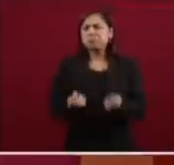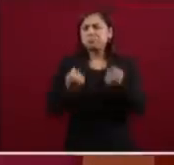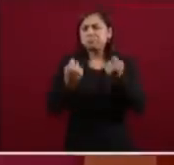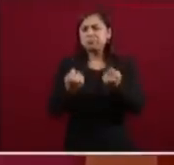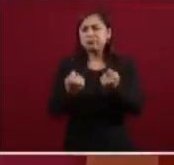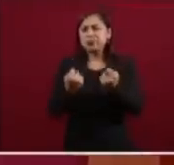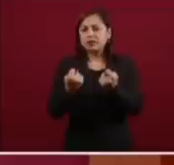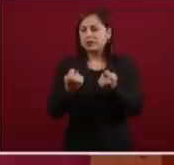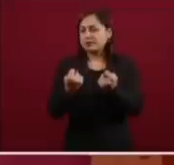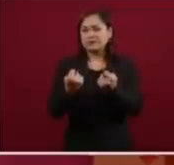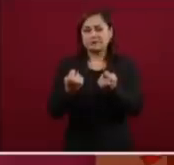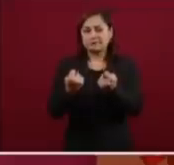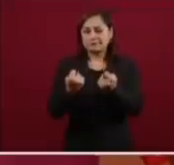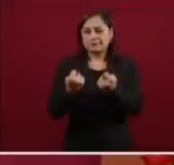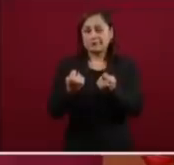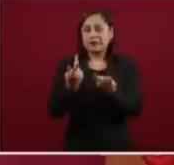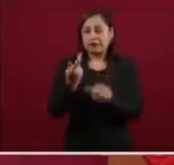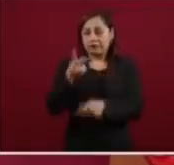deben de interesar